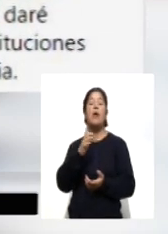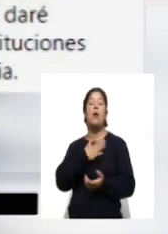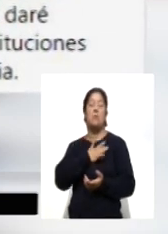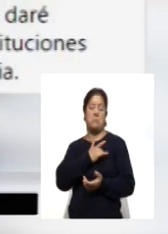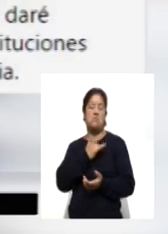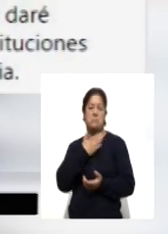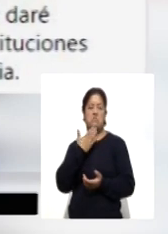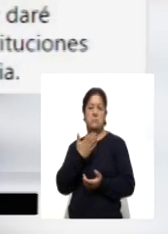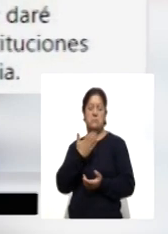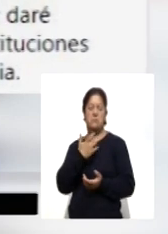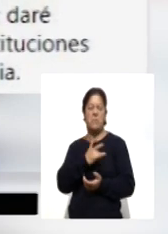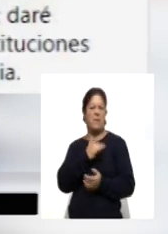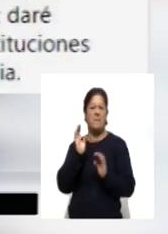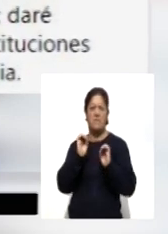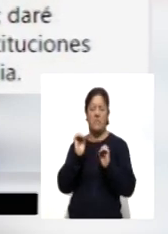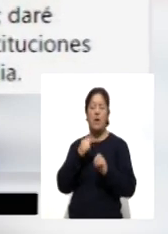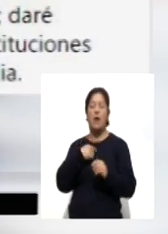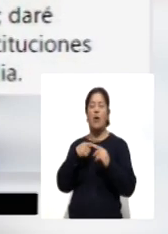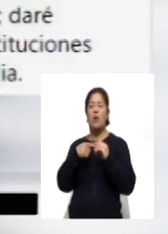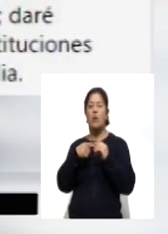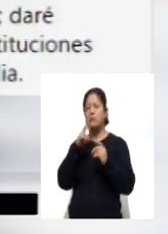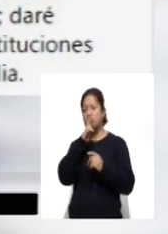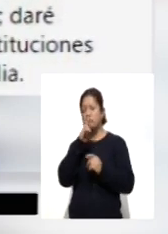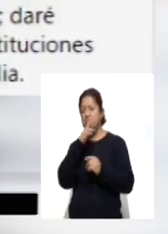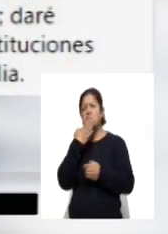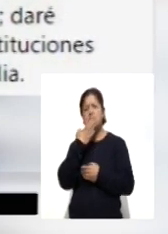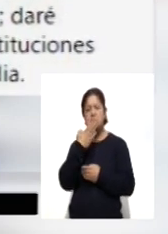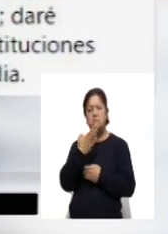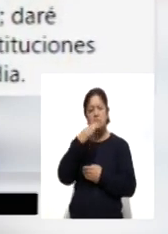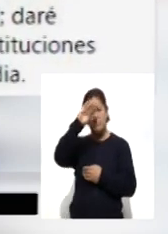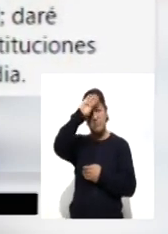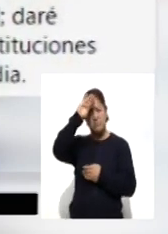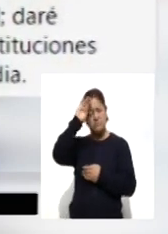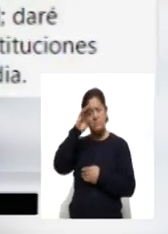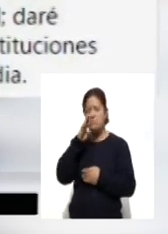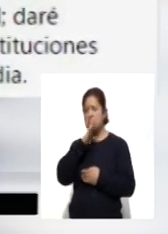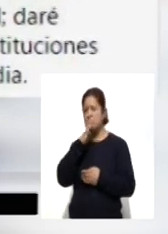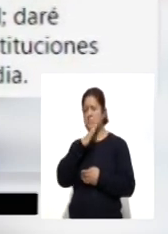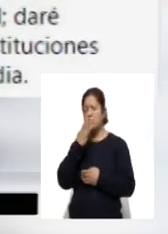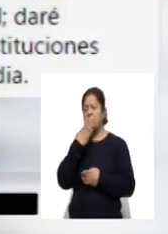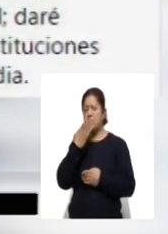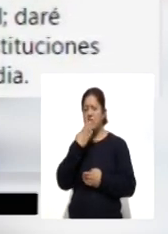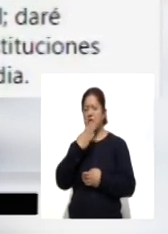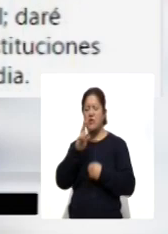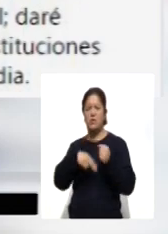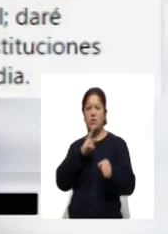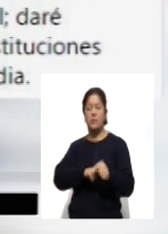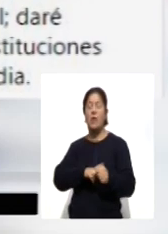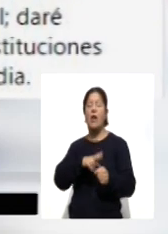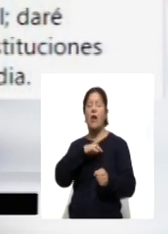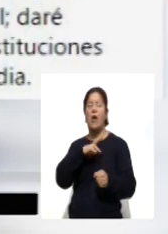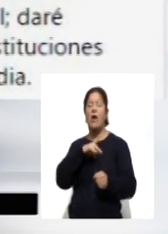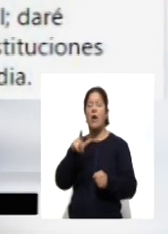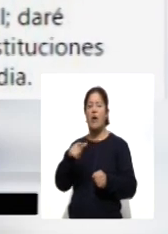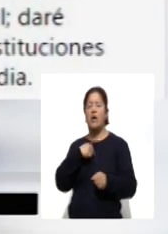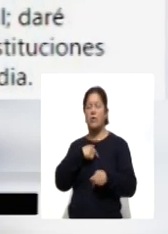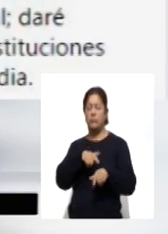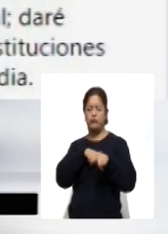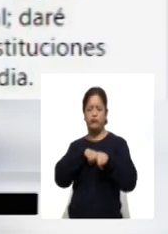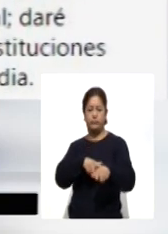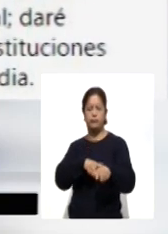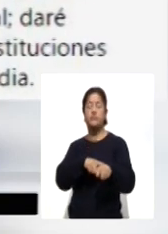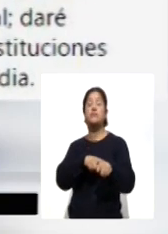síntomas. Mi oxigenación y temperatura están dentro del rango normal. Daré seguimiento a las recomendaciones y protocolo de las instituciones